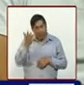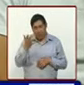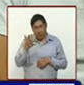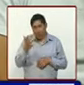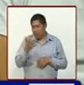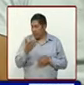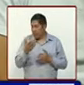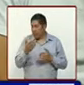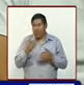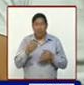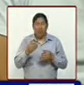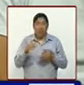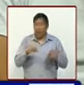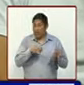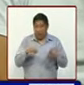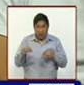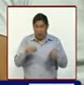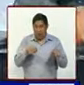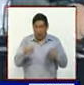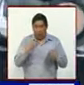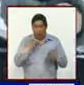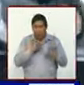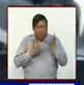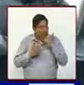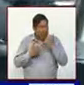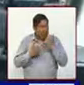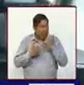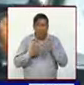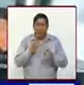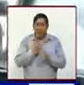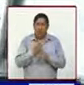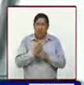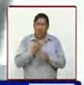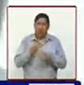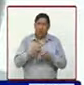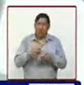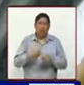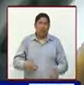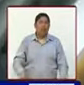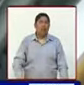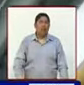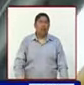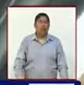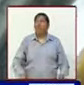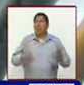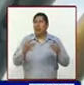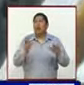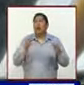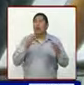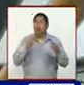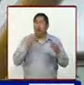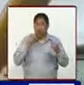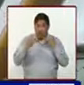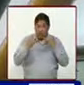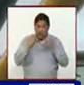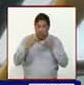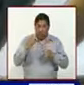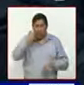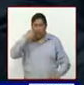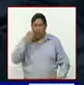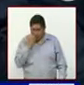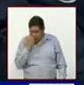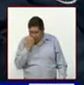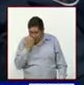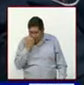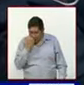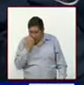bombardeo a las nubes han sido efectivas. Ya tenemos información de la circulación de que